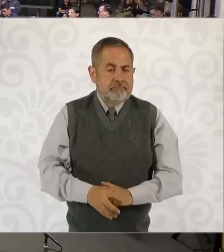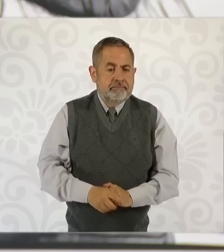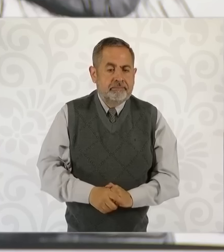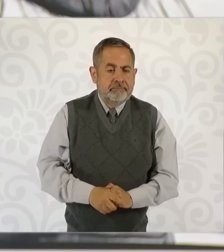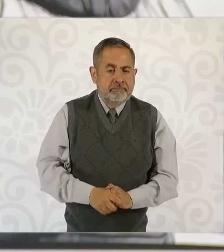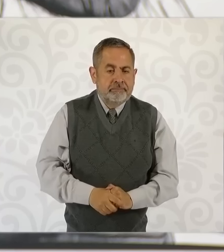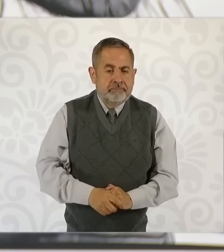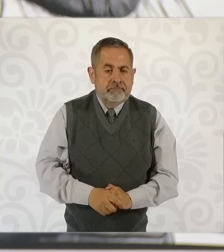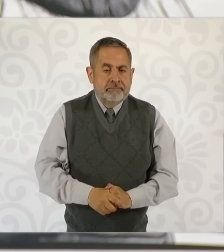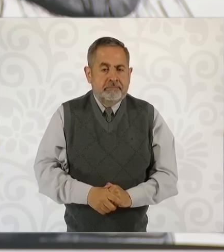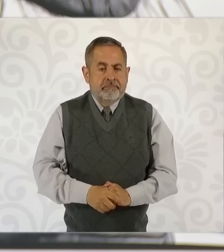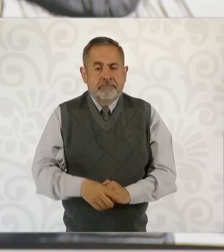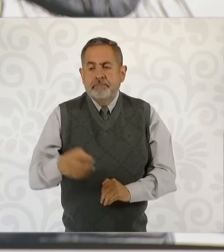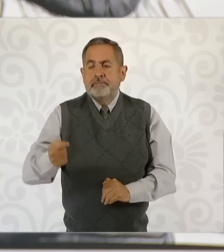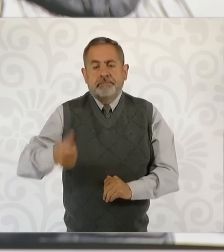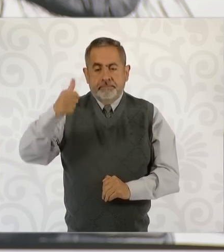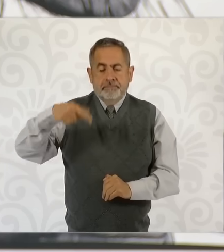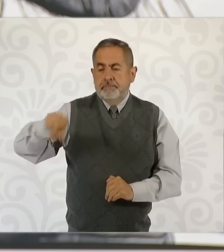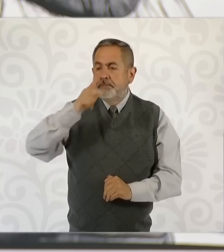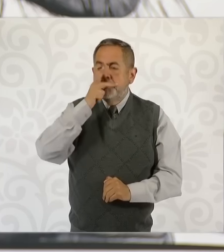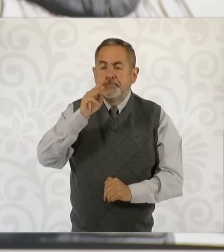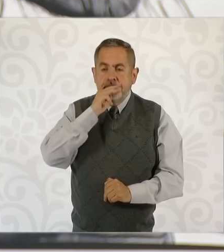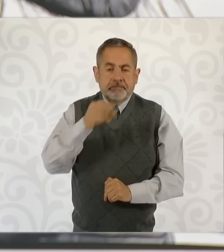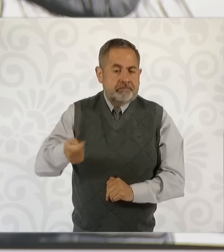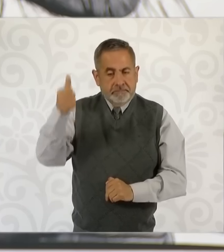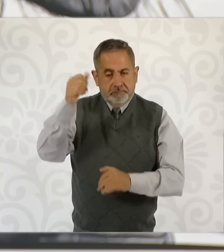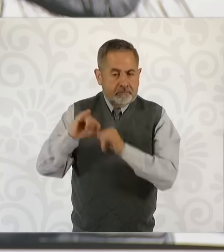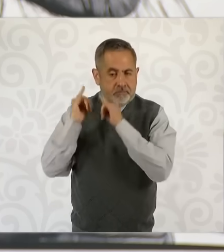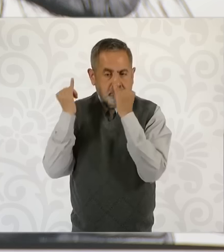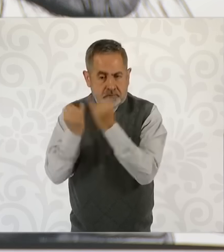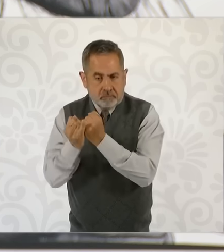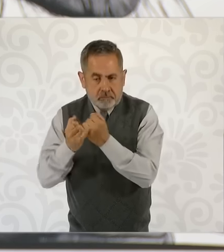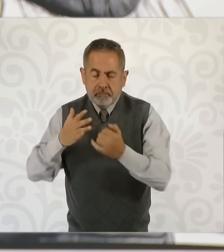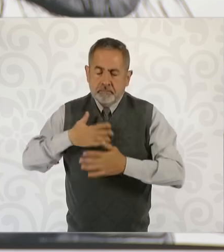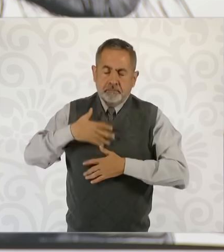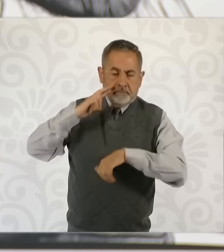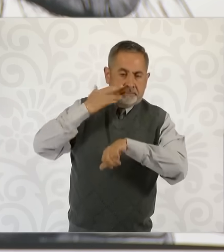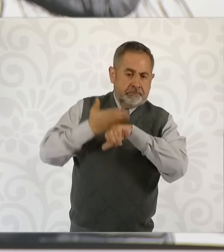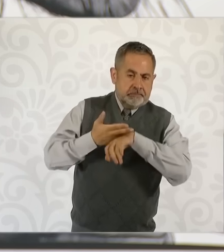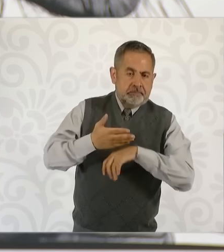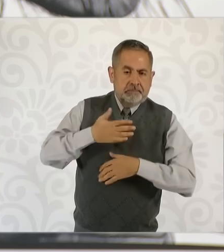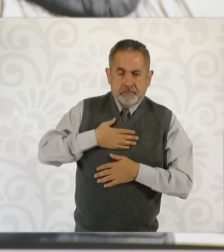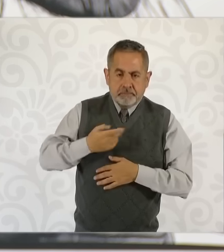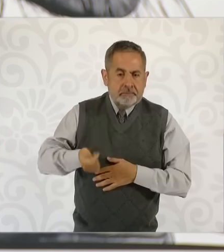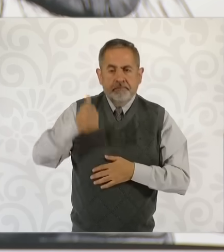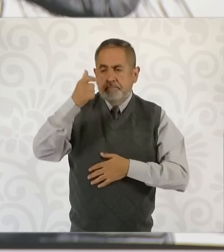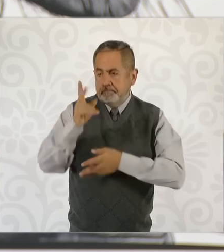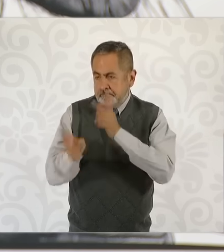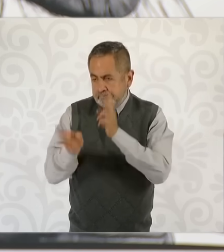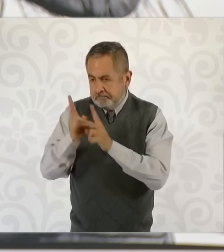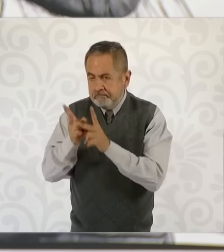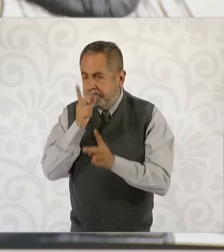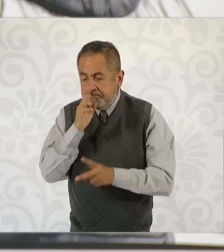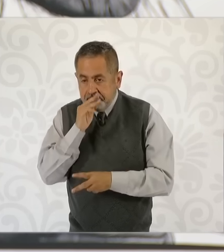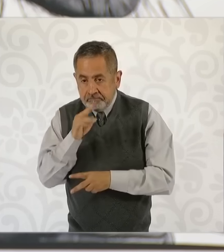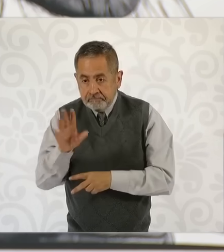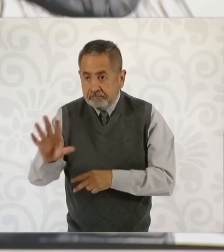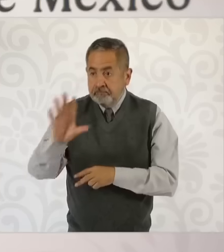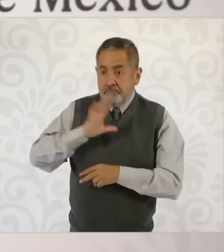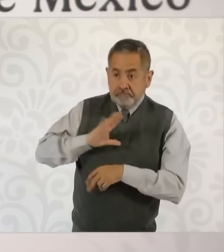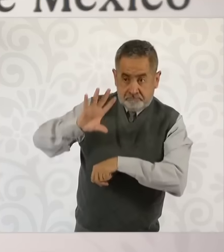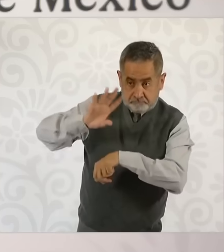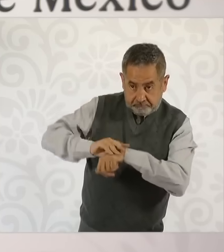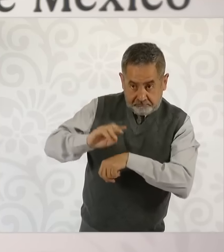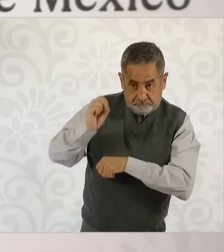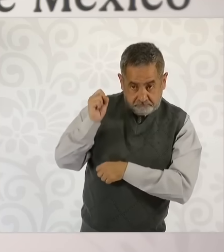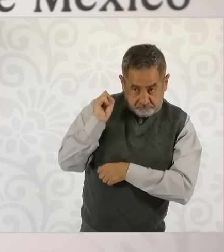Ya, primero es a los padres y a las madres, es una responsabilidad. Primero hablar con ellos y si ellos aprueban,